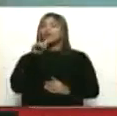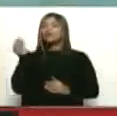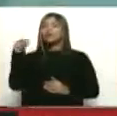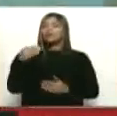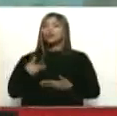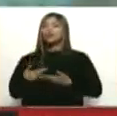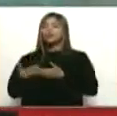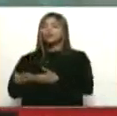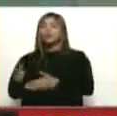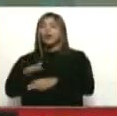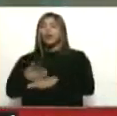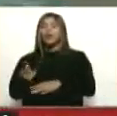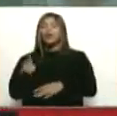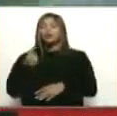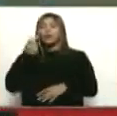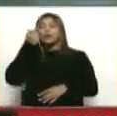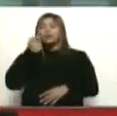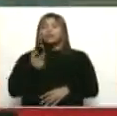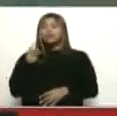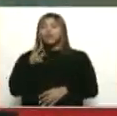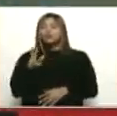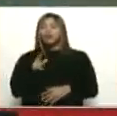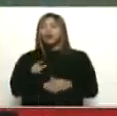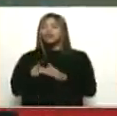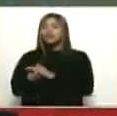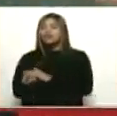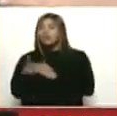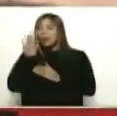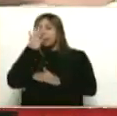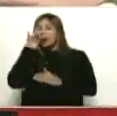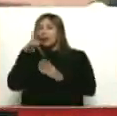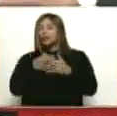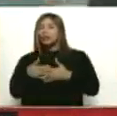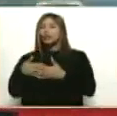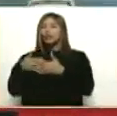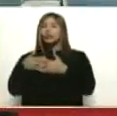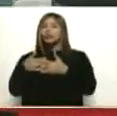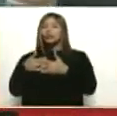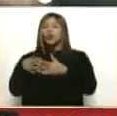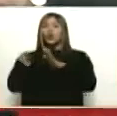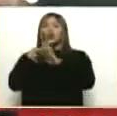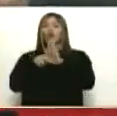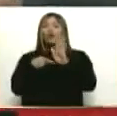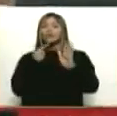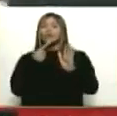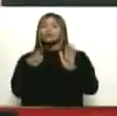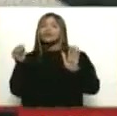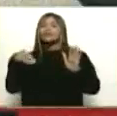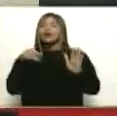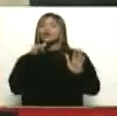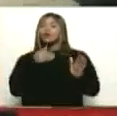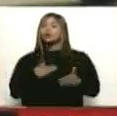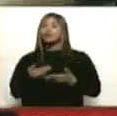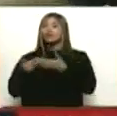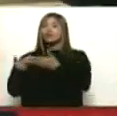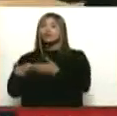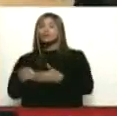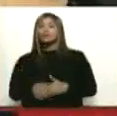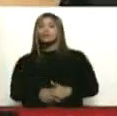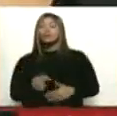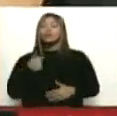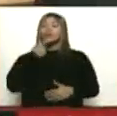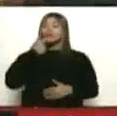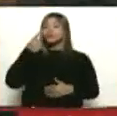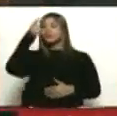adicional. ¿Por qué? Porque el simplemente hecho de ser venezolano, de acuerdo a esta normativa de los Estados Unidos, te convierte en un